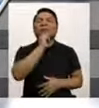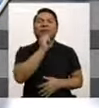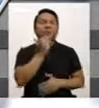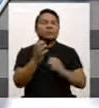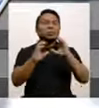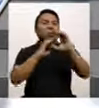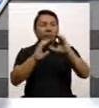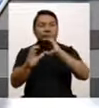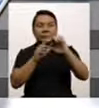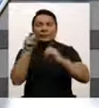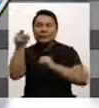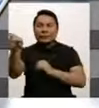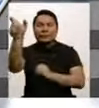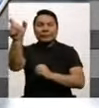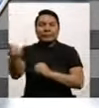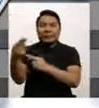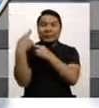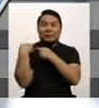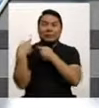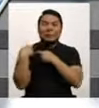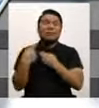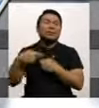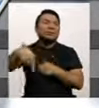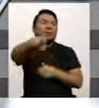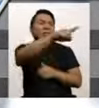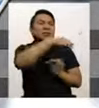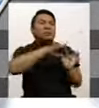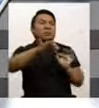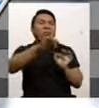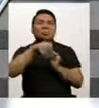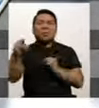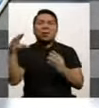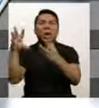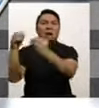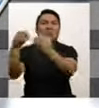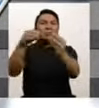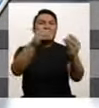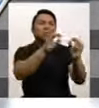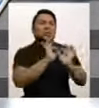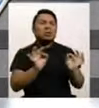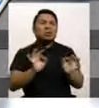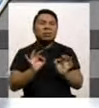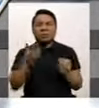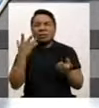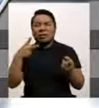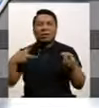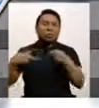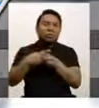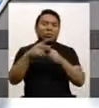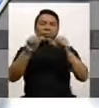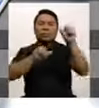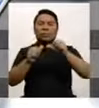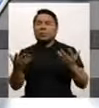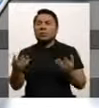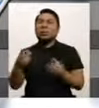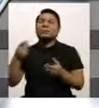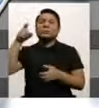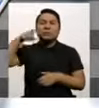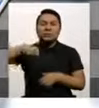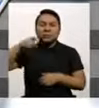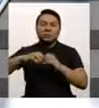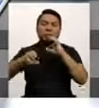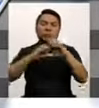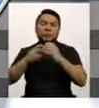De concertación, en todo caso, a entender de manera estricta lo que son los procesos públicos en cuanto a